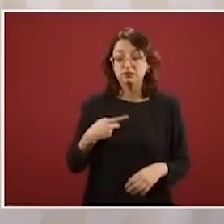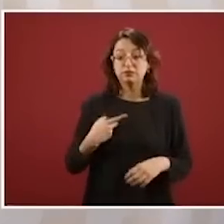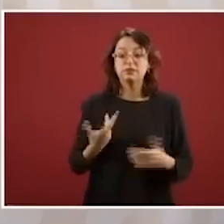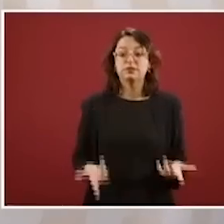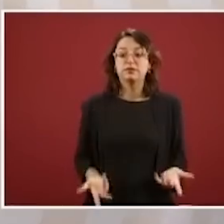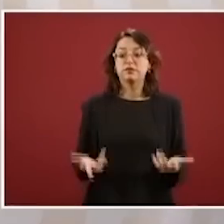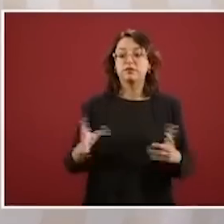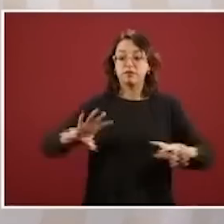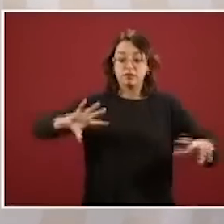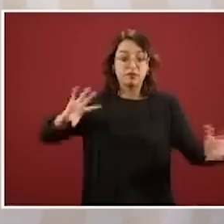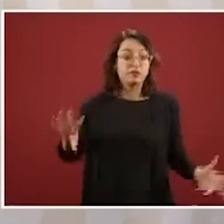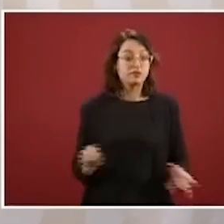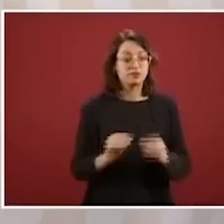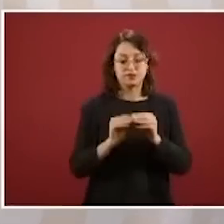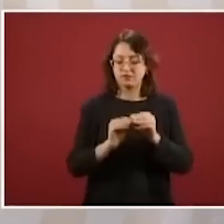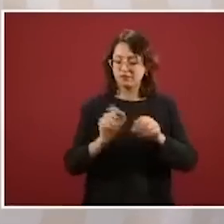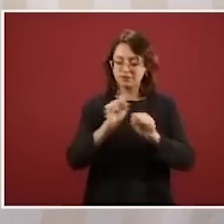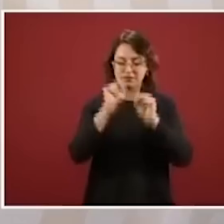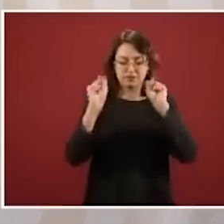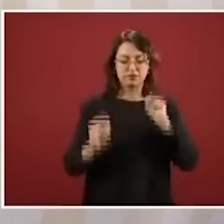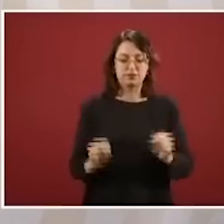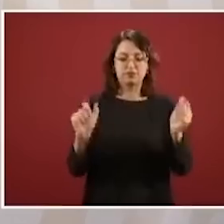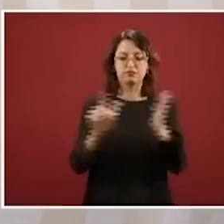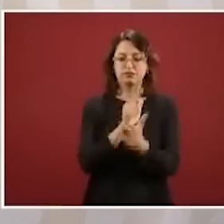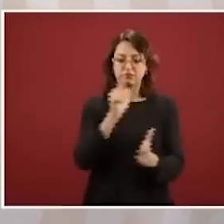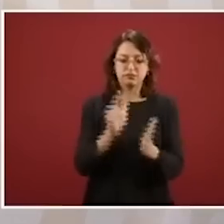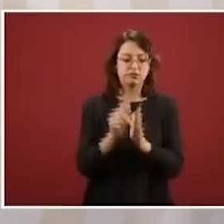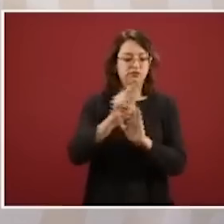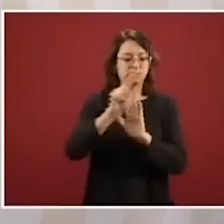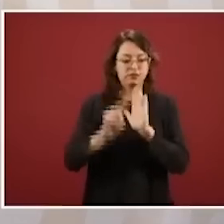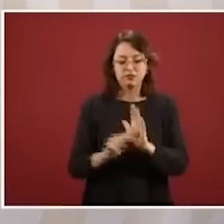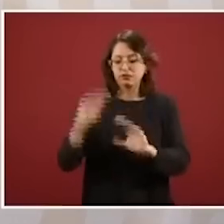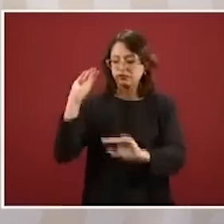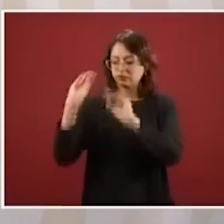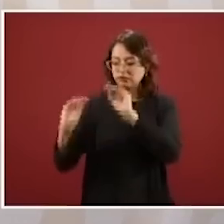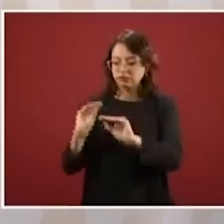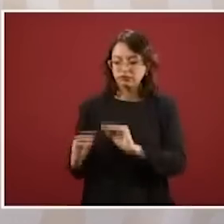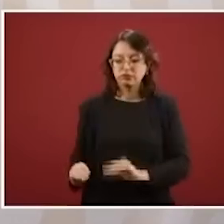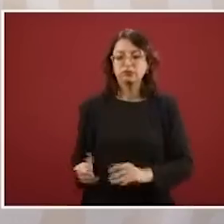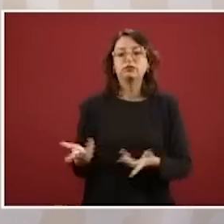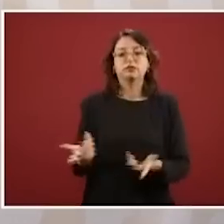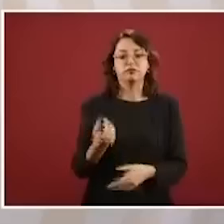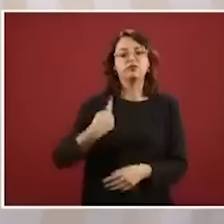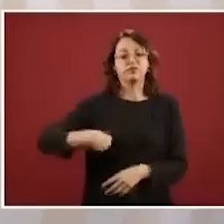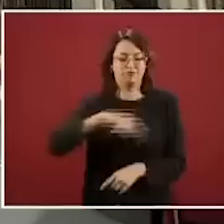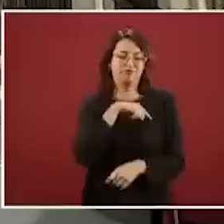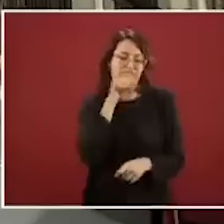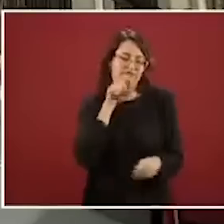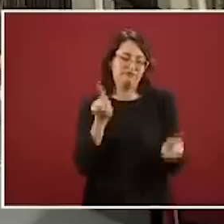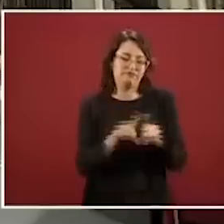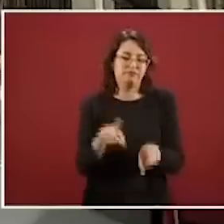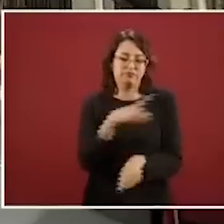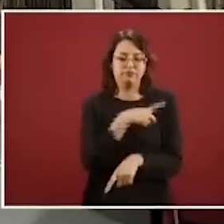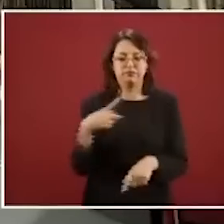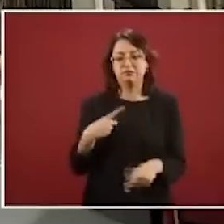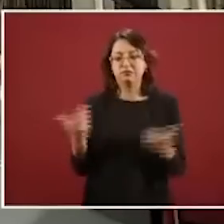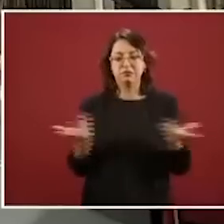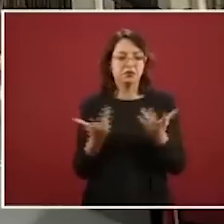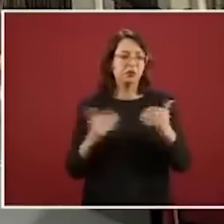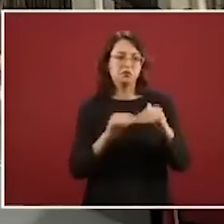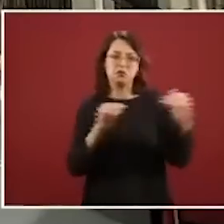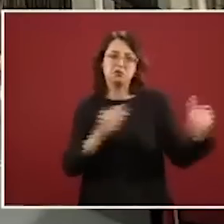todo ese sistema de implementación, pues nosotros también entonces no consultaremos. Vamos a ser igual